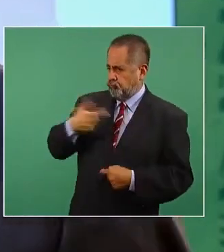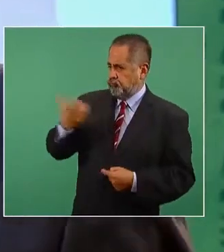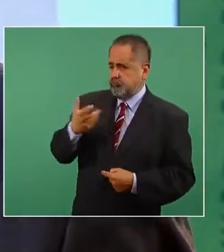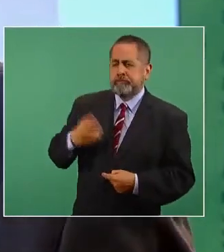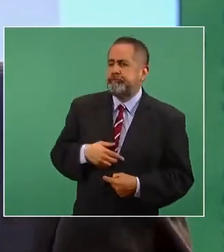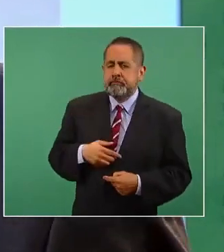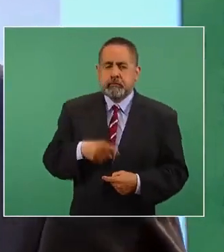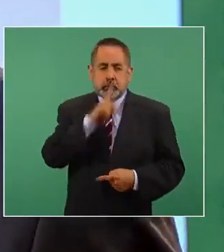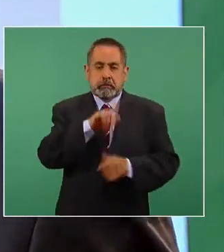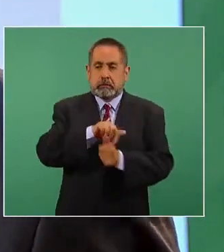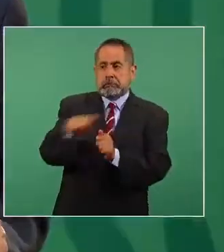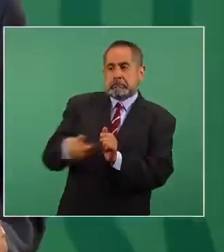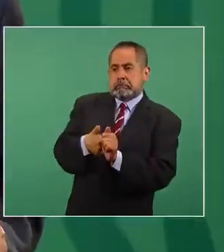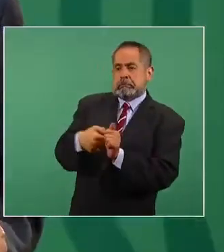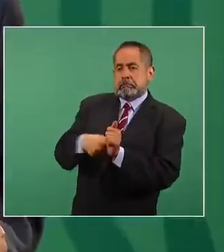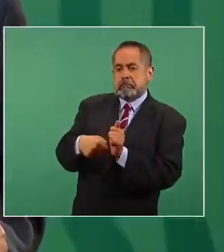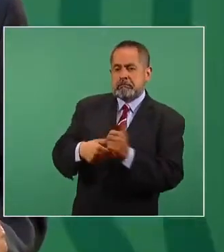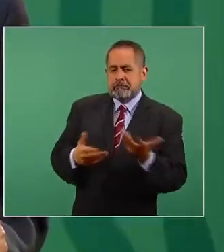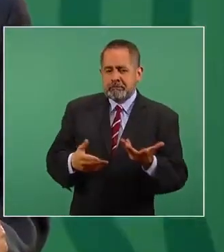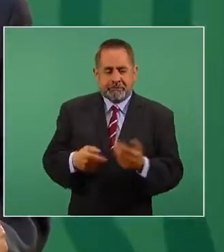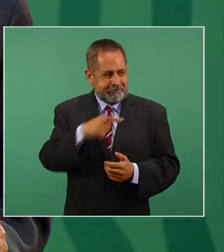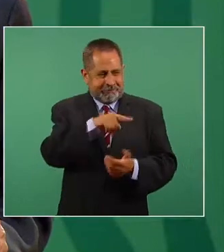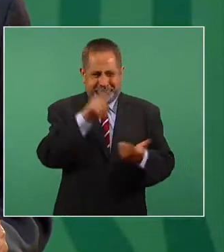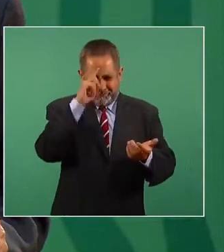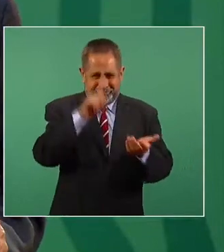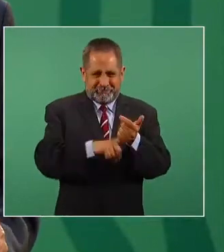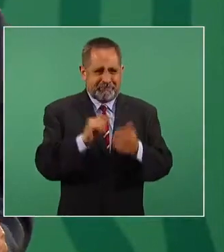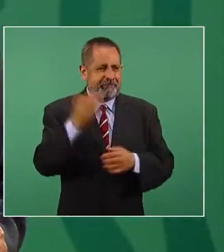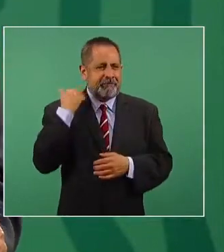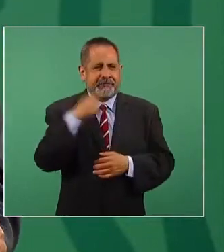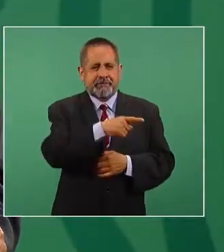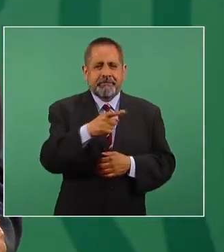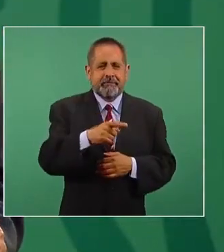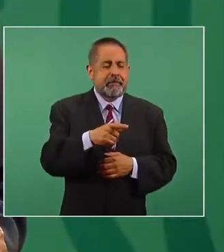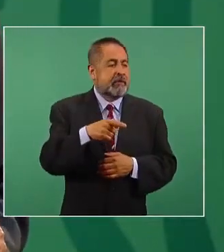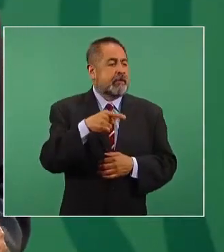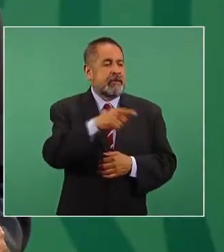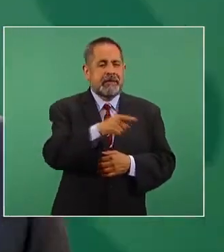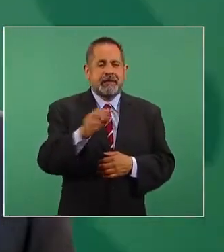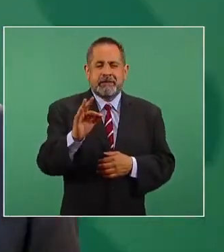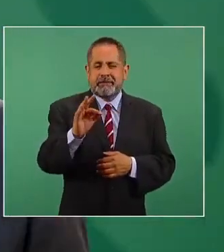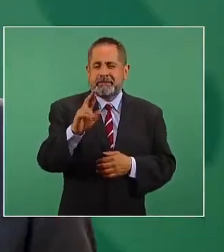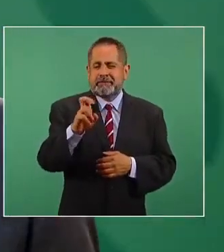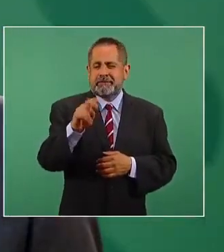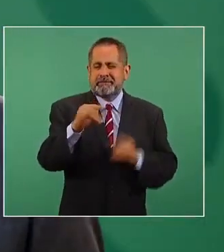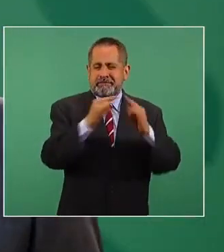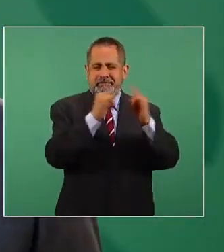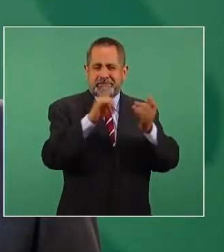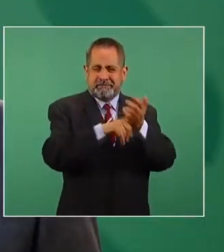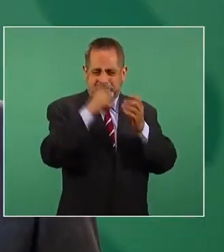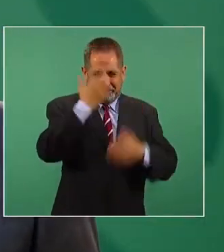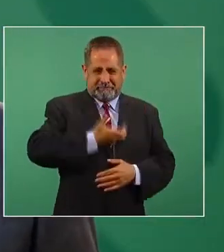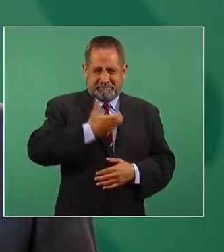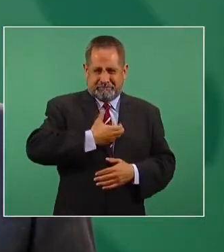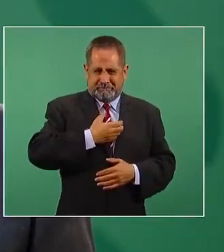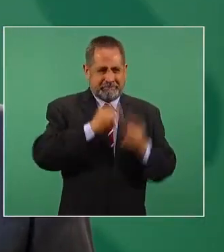Ya se fueron los del Frena que estaban aquí, nunca se les tocó en nada.